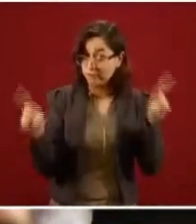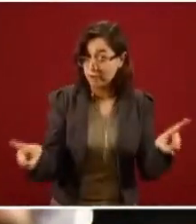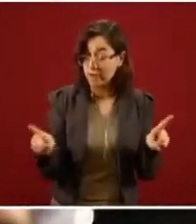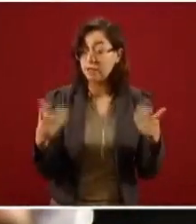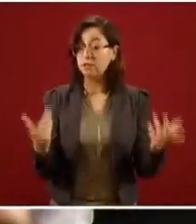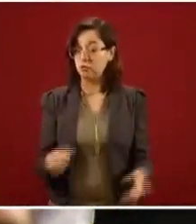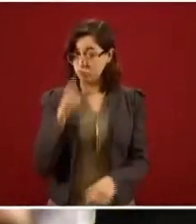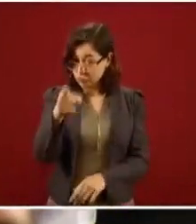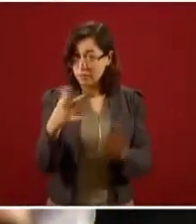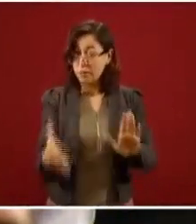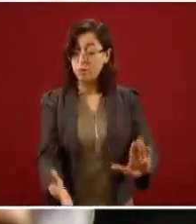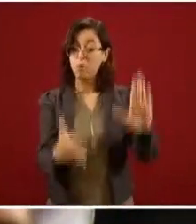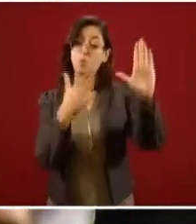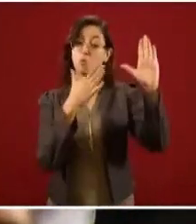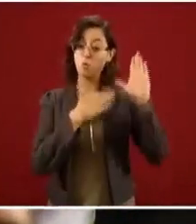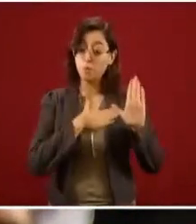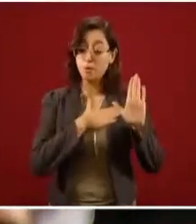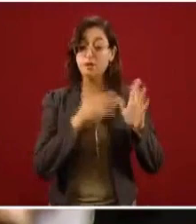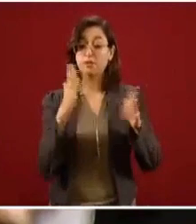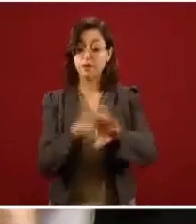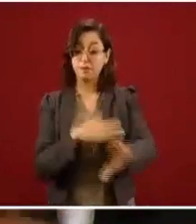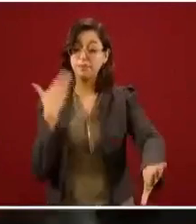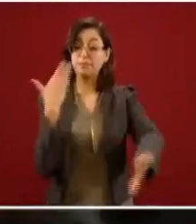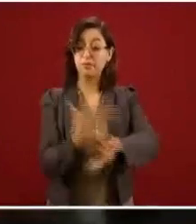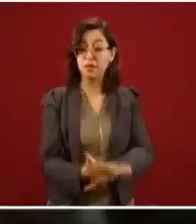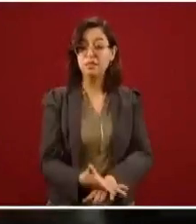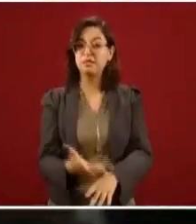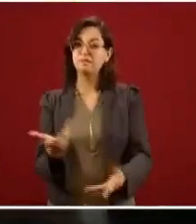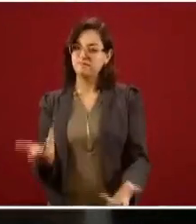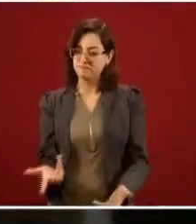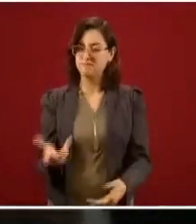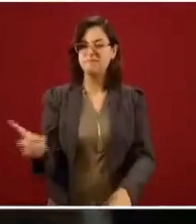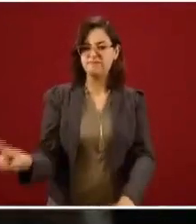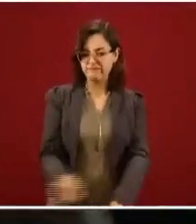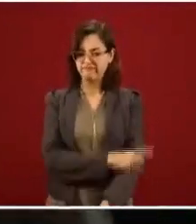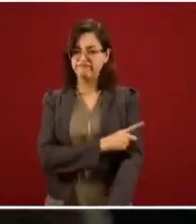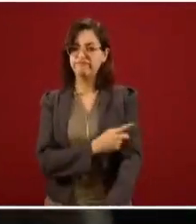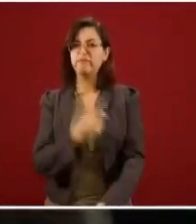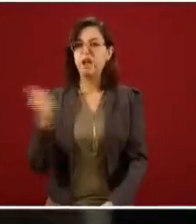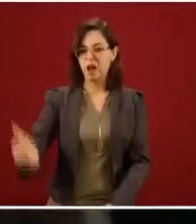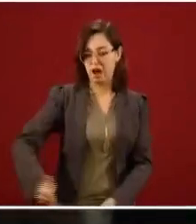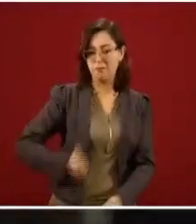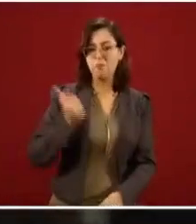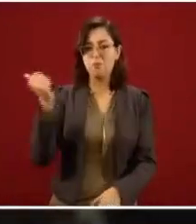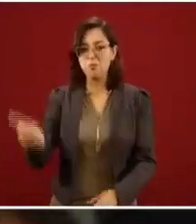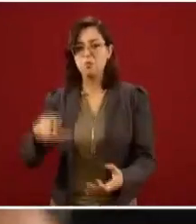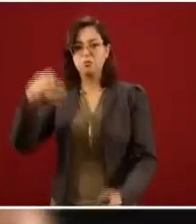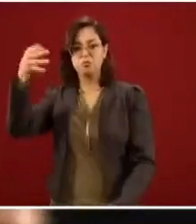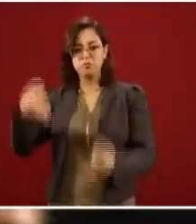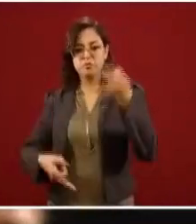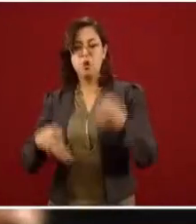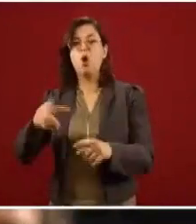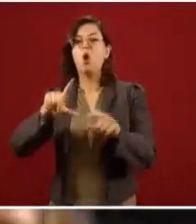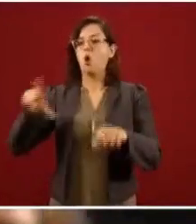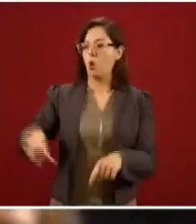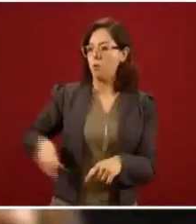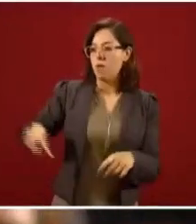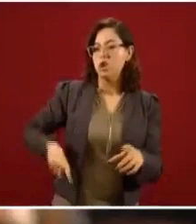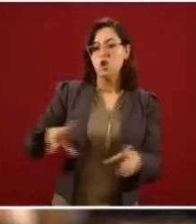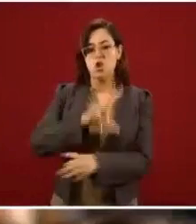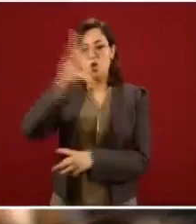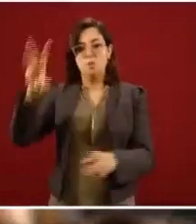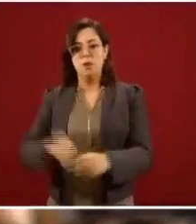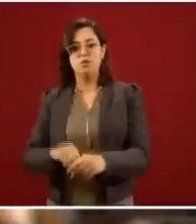compromete a que no se hará un uso faccioso del aparato del Estado para perseguir a